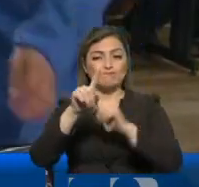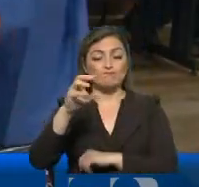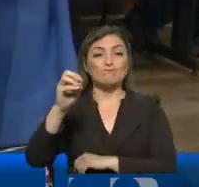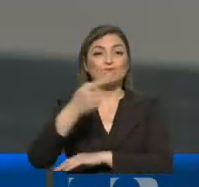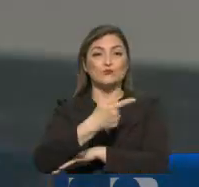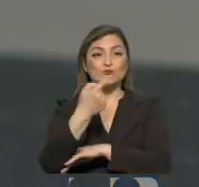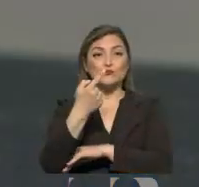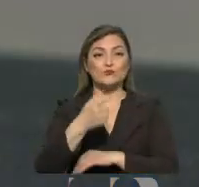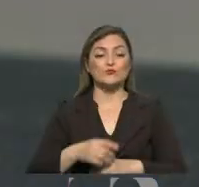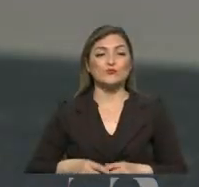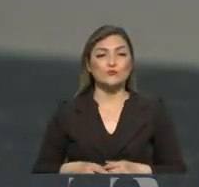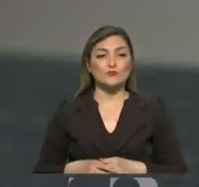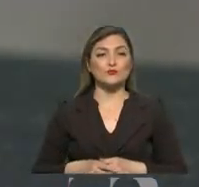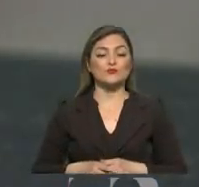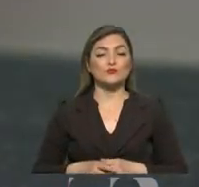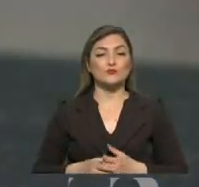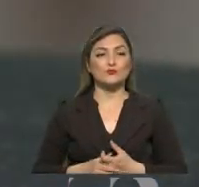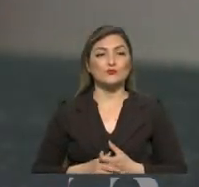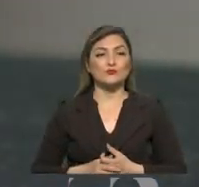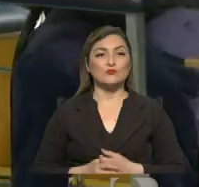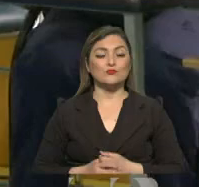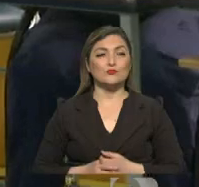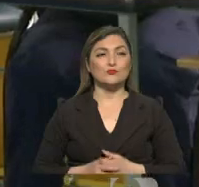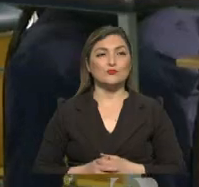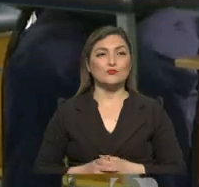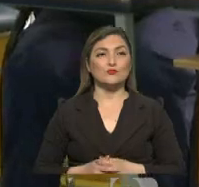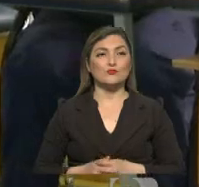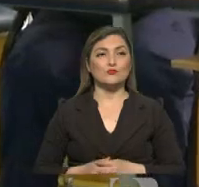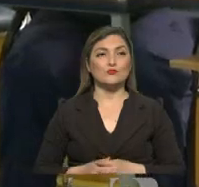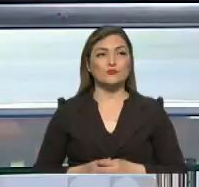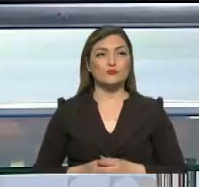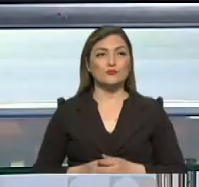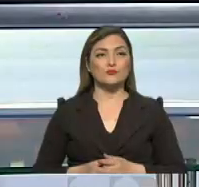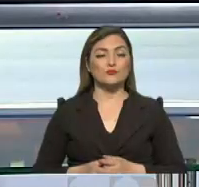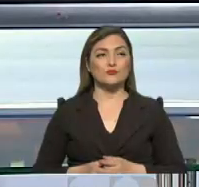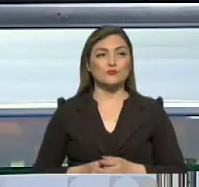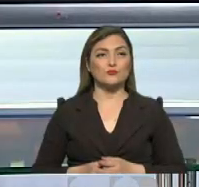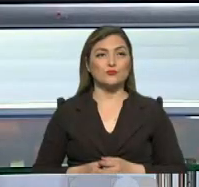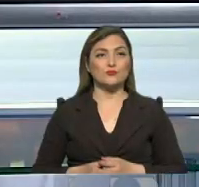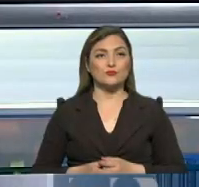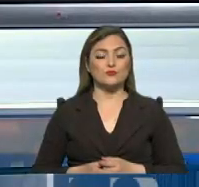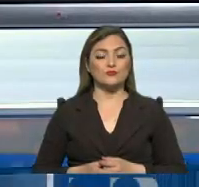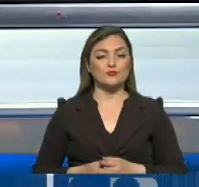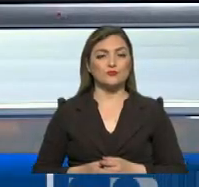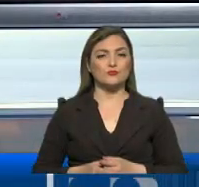días. En Quito, María Gracia Acosta, 24 horas.